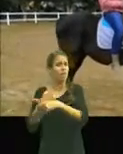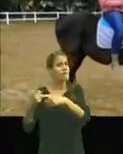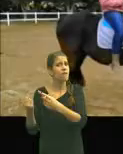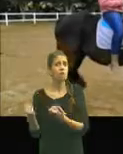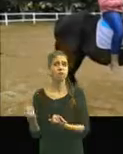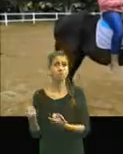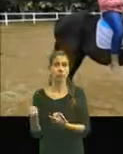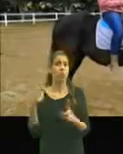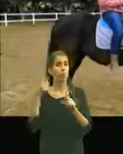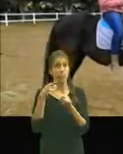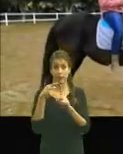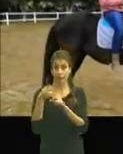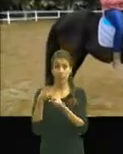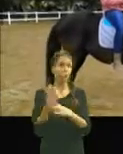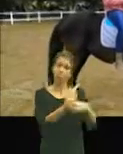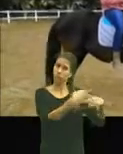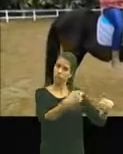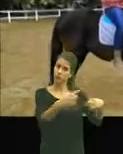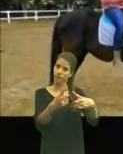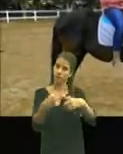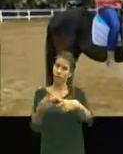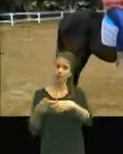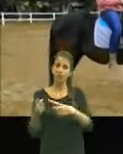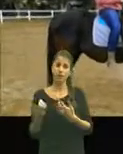necesidades, se trabajan diferentes objetivos. Entonces,